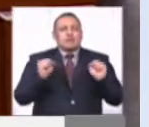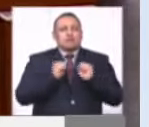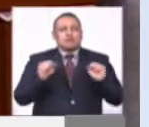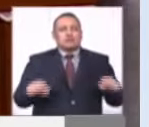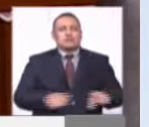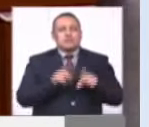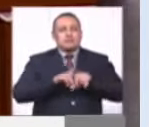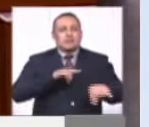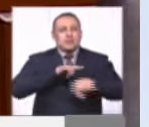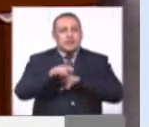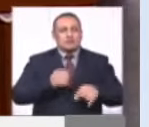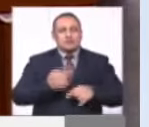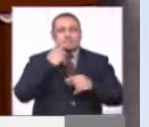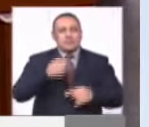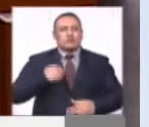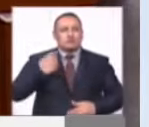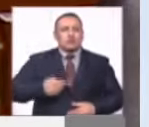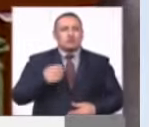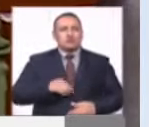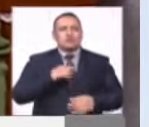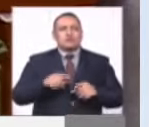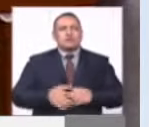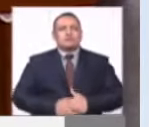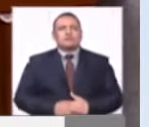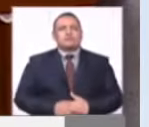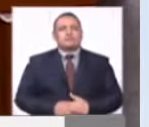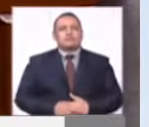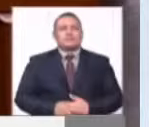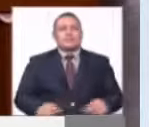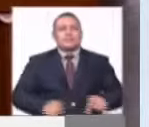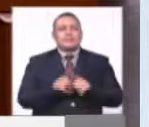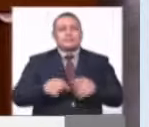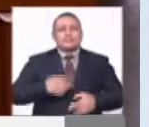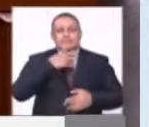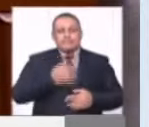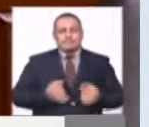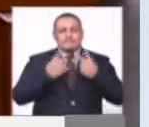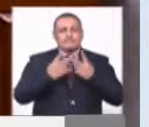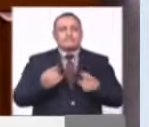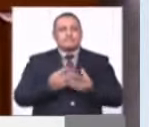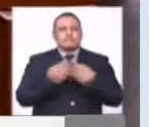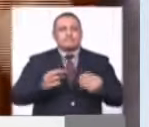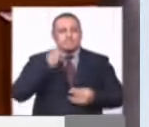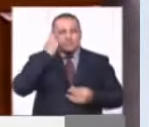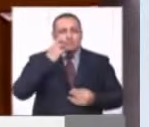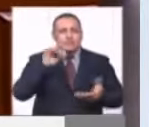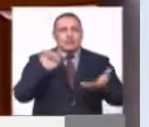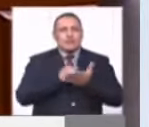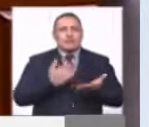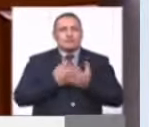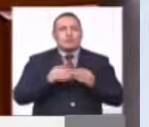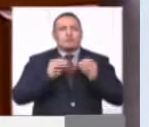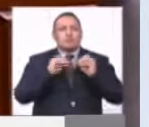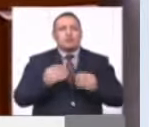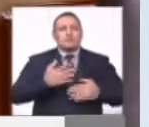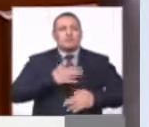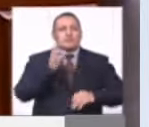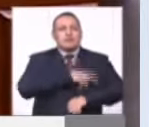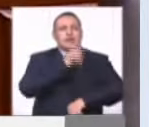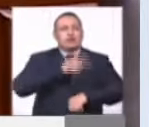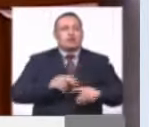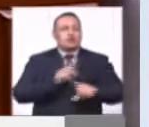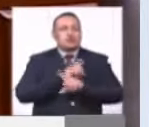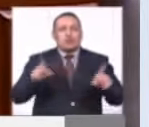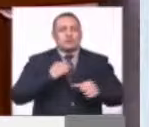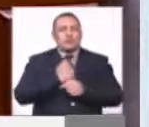La extorsión es el pan nuestro de cada día. Realmente las políticas que se han implantado en mi región Piura no